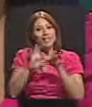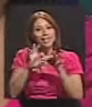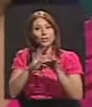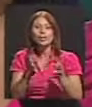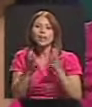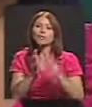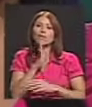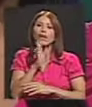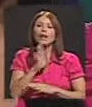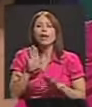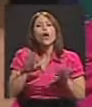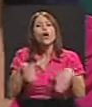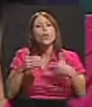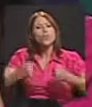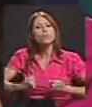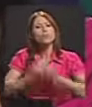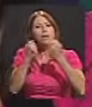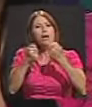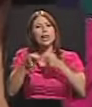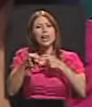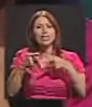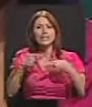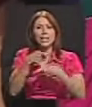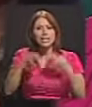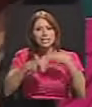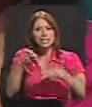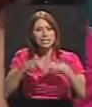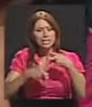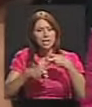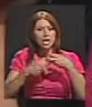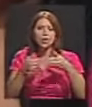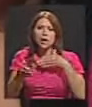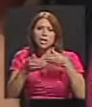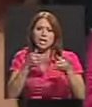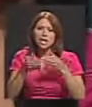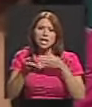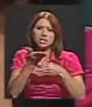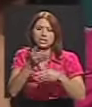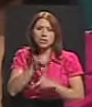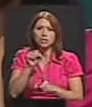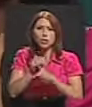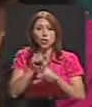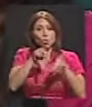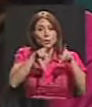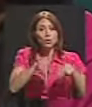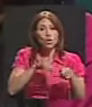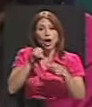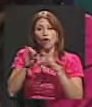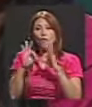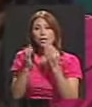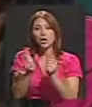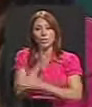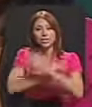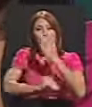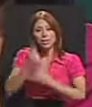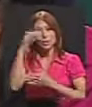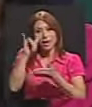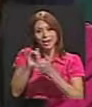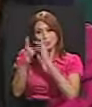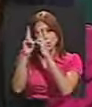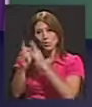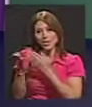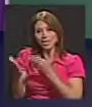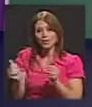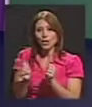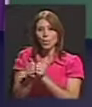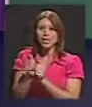hablar de cómo manejar las crisis en cualquier sentido en la crisis de una persona o de una familia con discapacidad para eso tenemos el gran honor de que nos